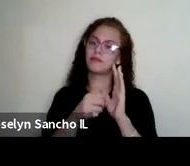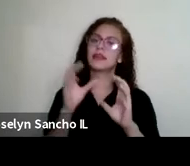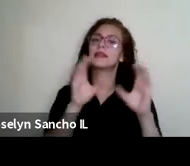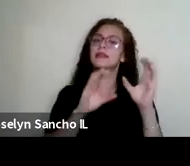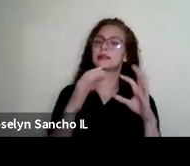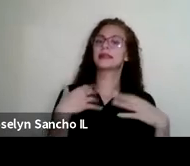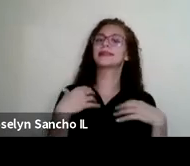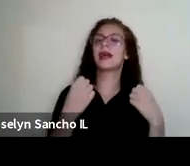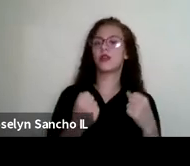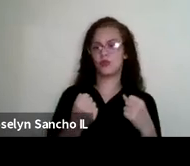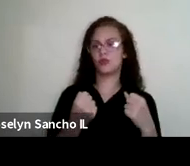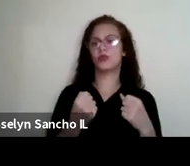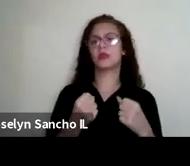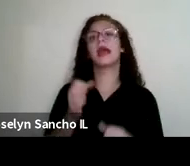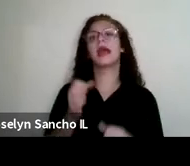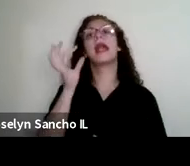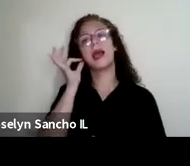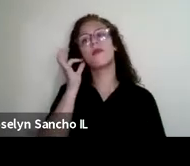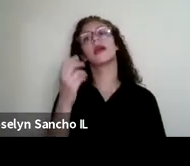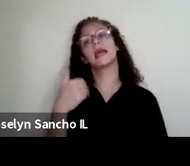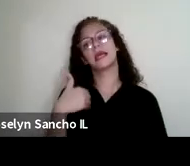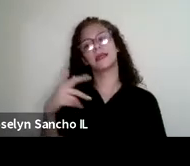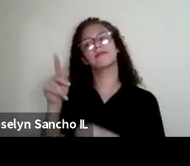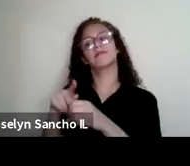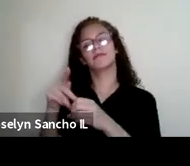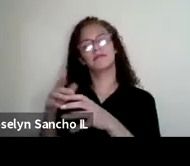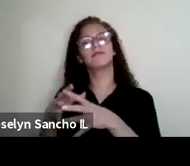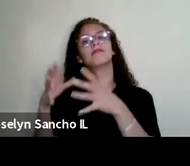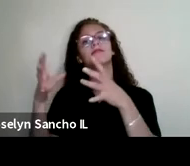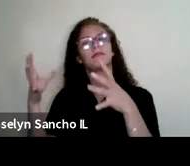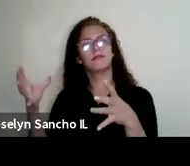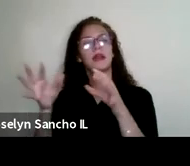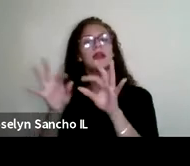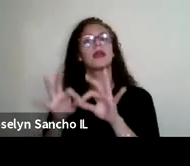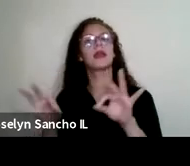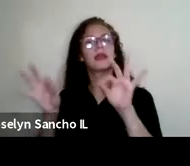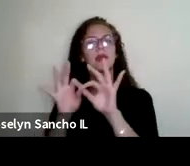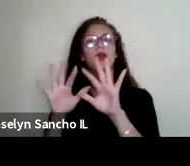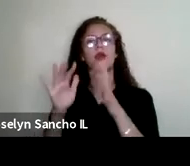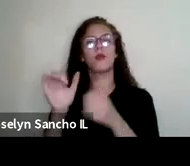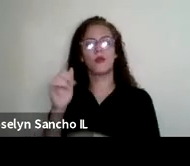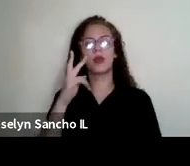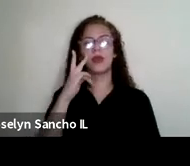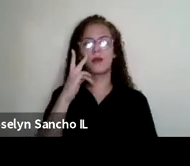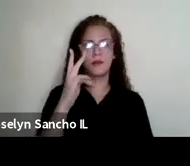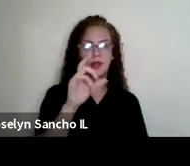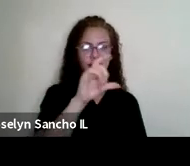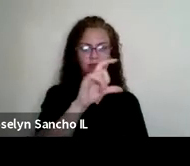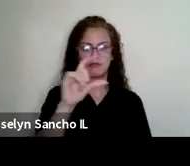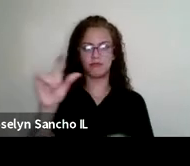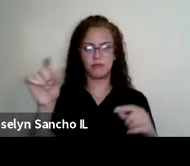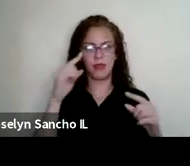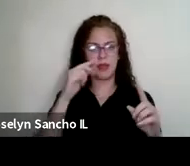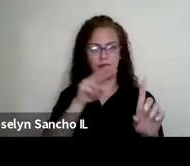de la salud, donde las mujeres tienen una participación muy importante, como podemos verlo en los grafiquitos de